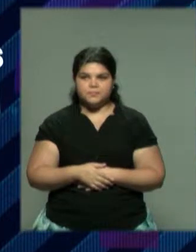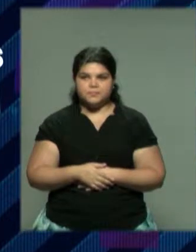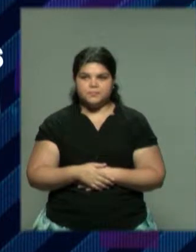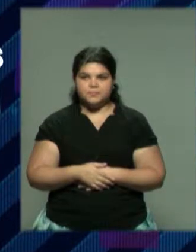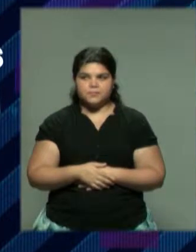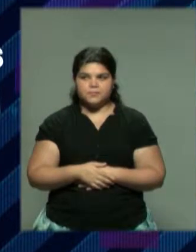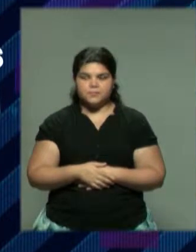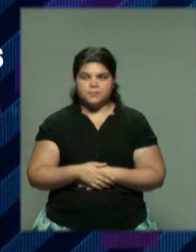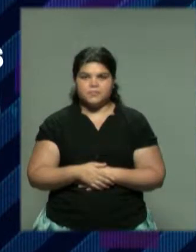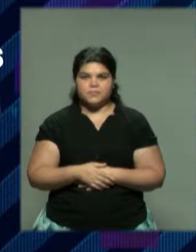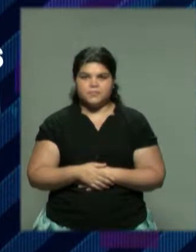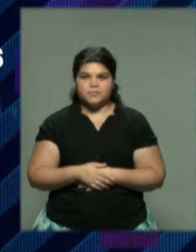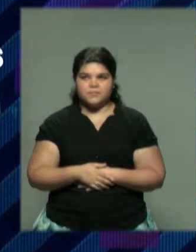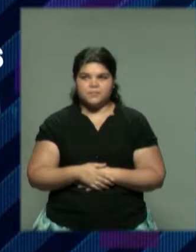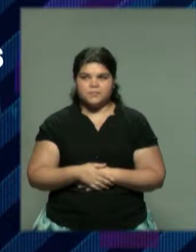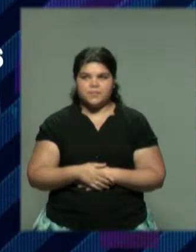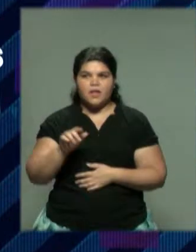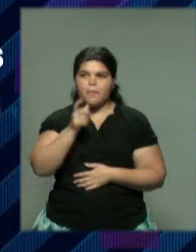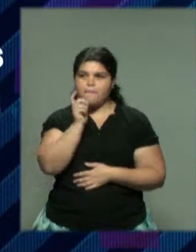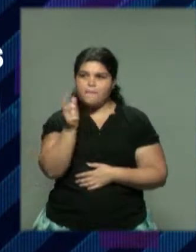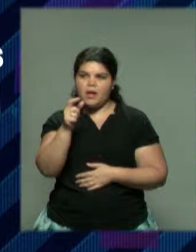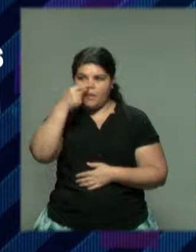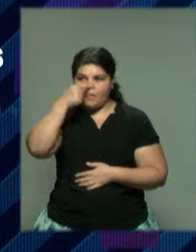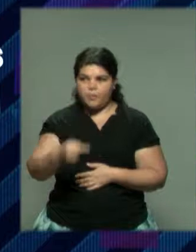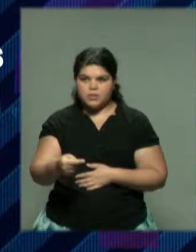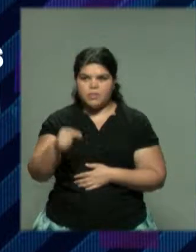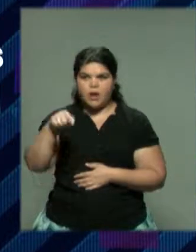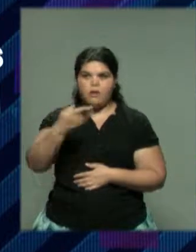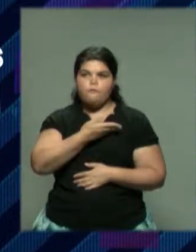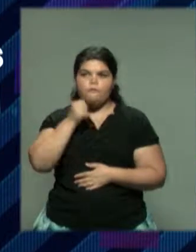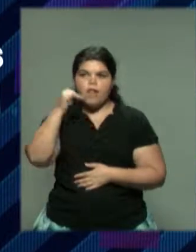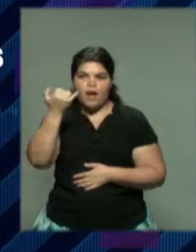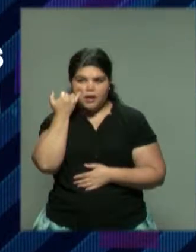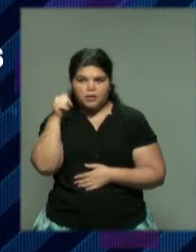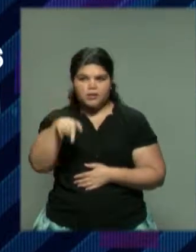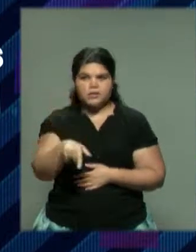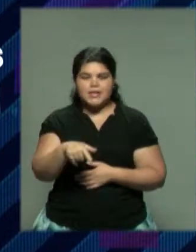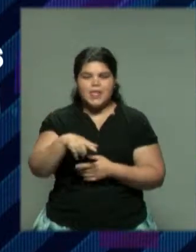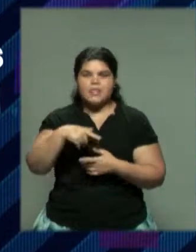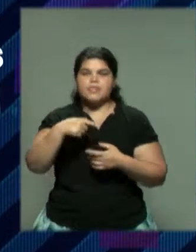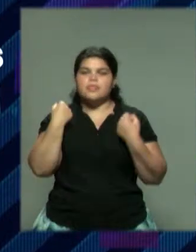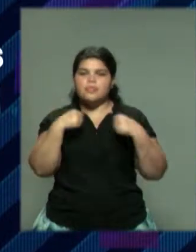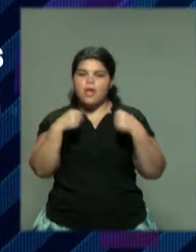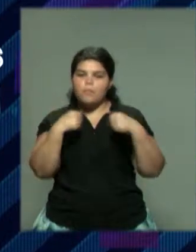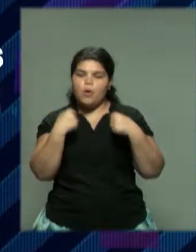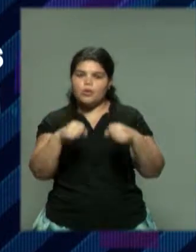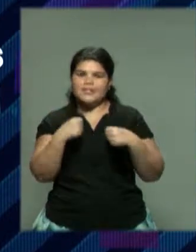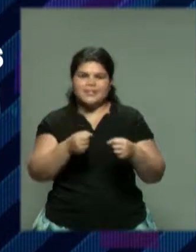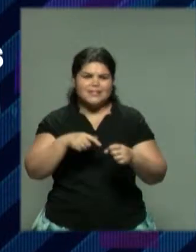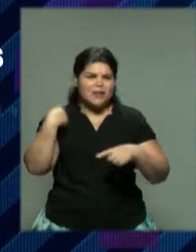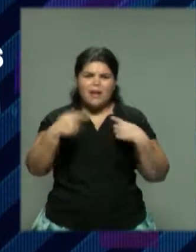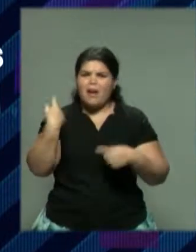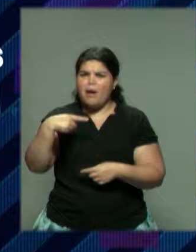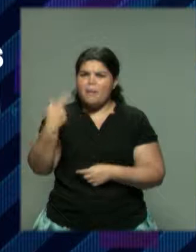y wingsuit flying. Me quedo con eso porque wingfly es un deporte extremo que causa una veintena de muertes